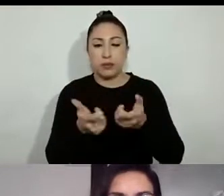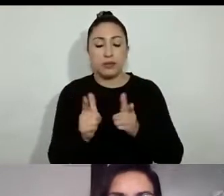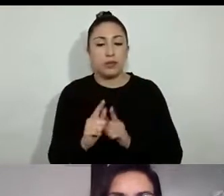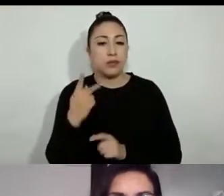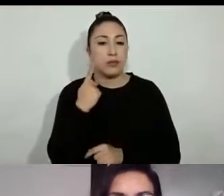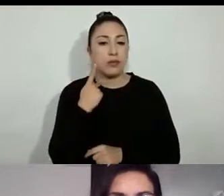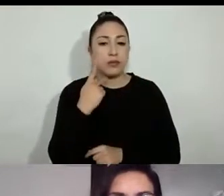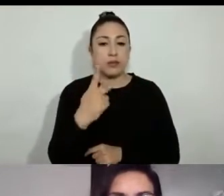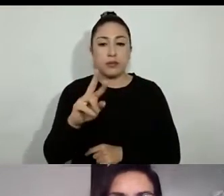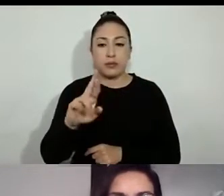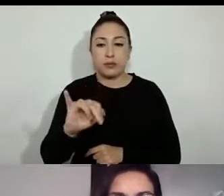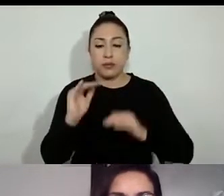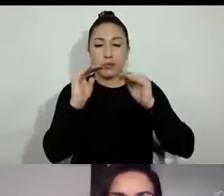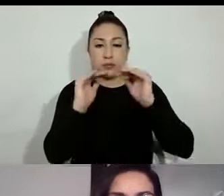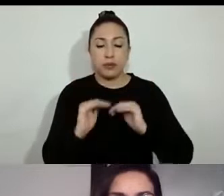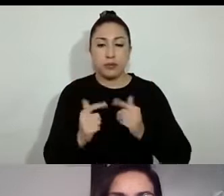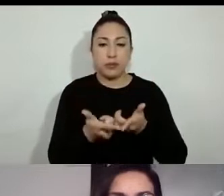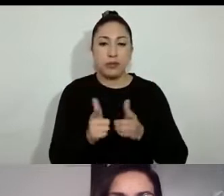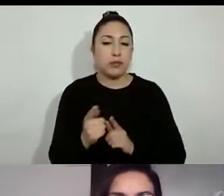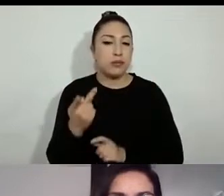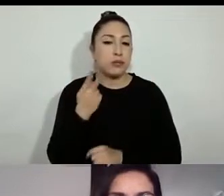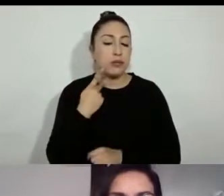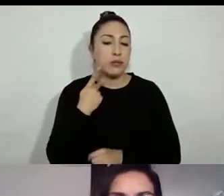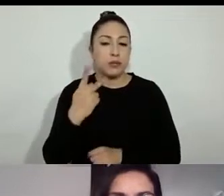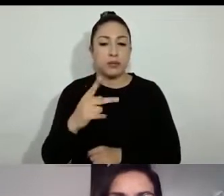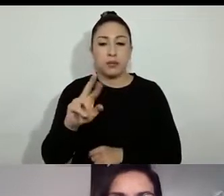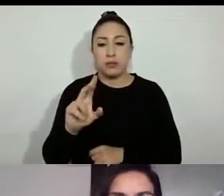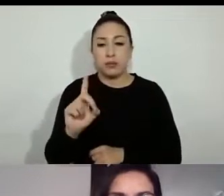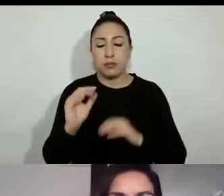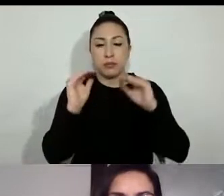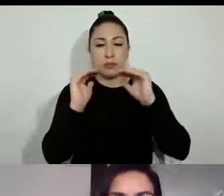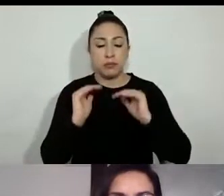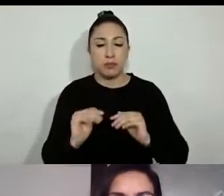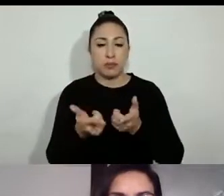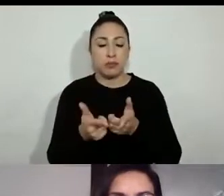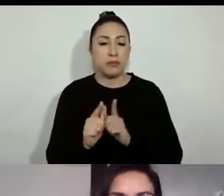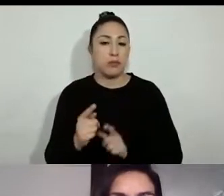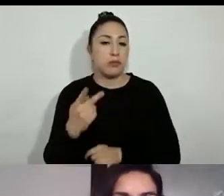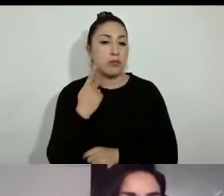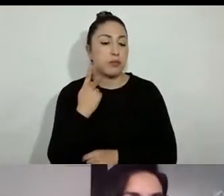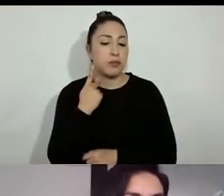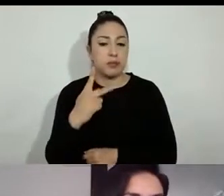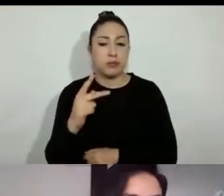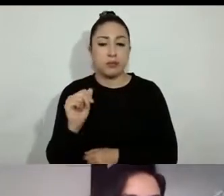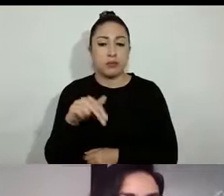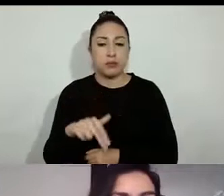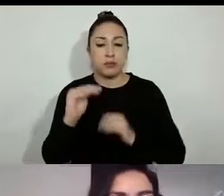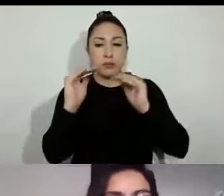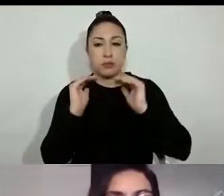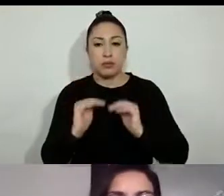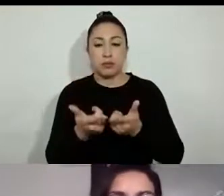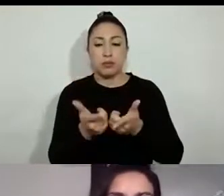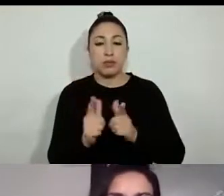Revolucionario Institucional. Tercero, Partido de la Revolución Democrática. Cuarto, Partido Acción Nacional. Y